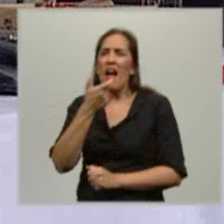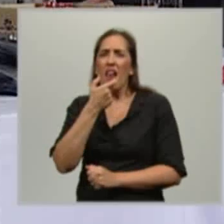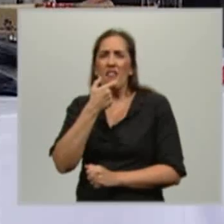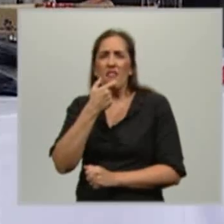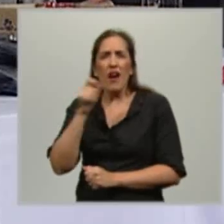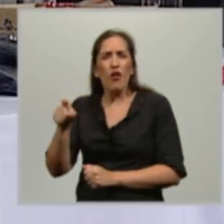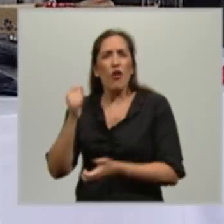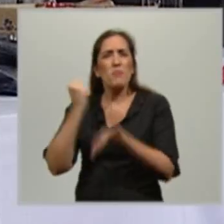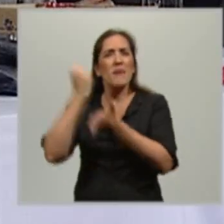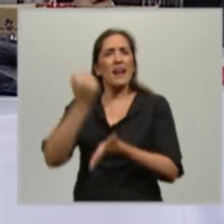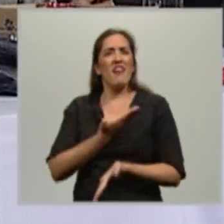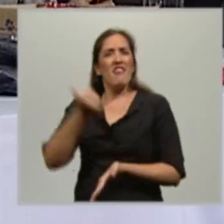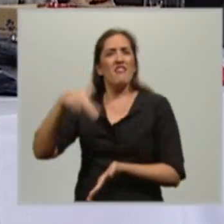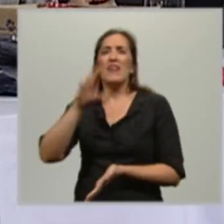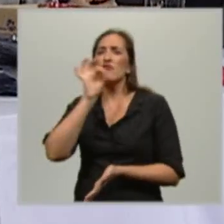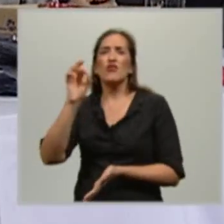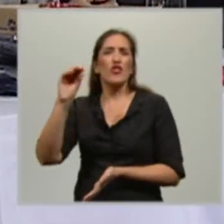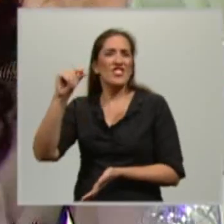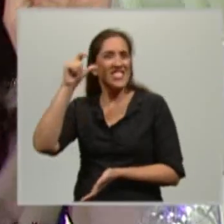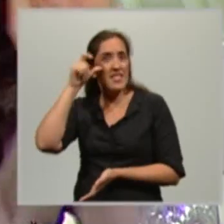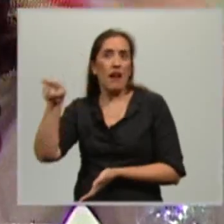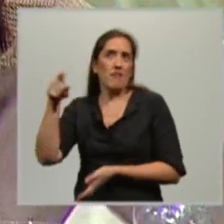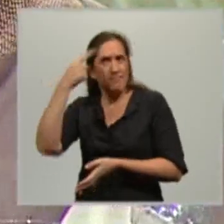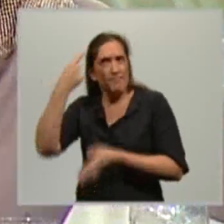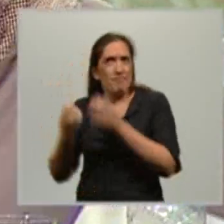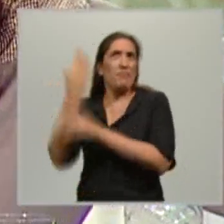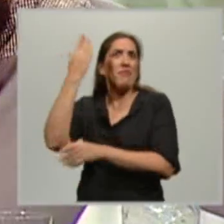fantoche, inventores mundiales del alfajor triple, porque en